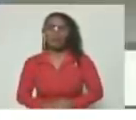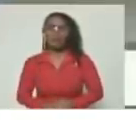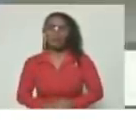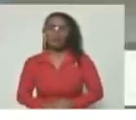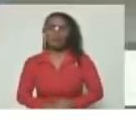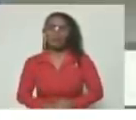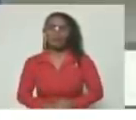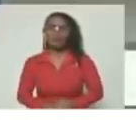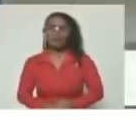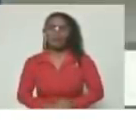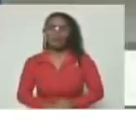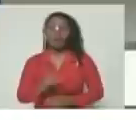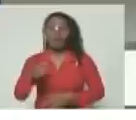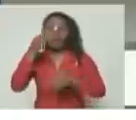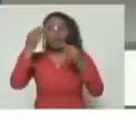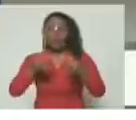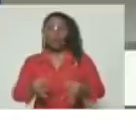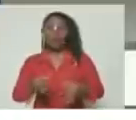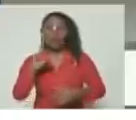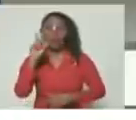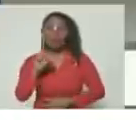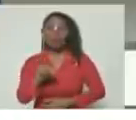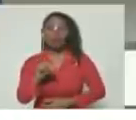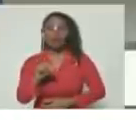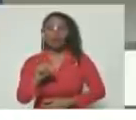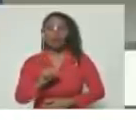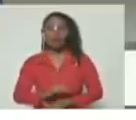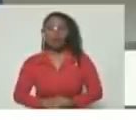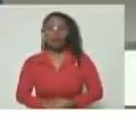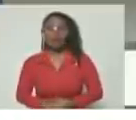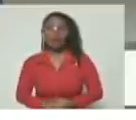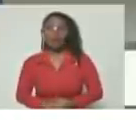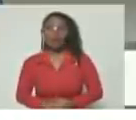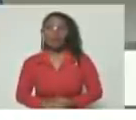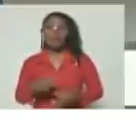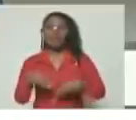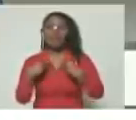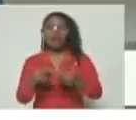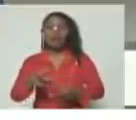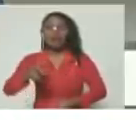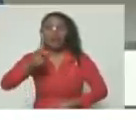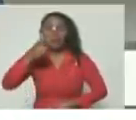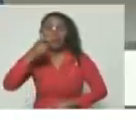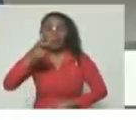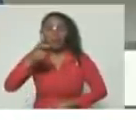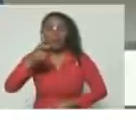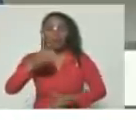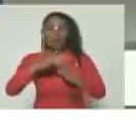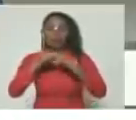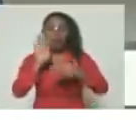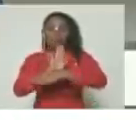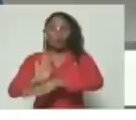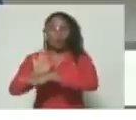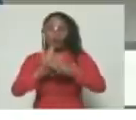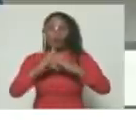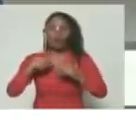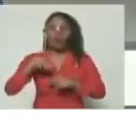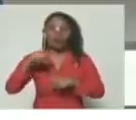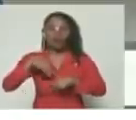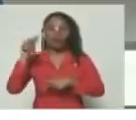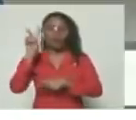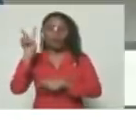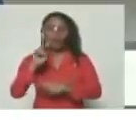Así que el tema de la seguridad para nosotros es importante. Garantizar la seguridad de toda Venezuela, de toda la